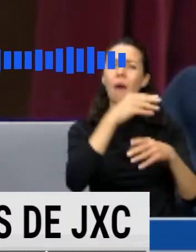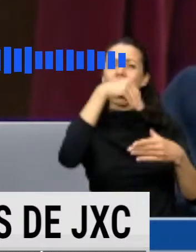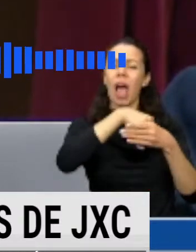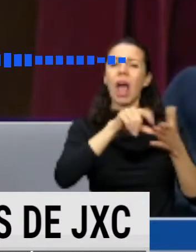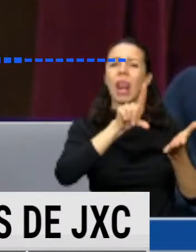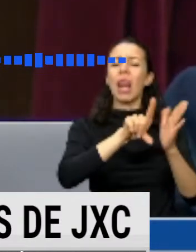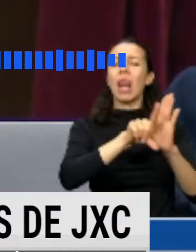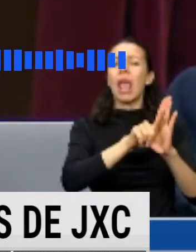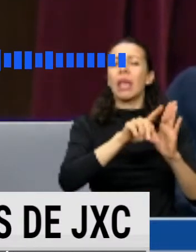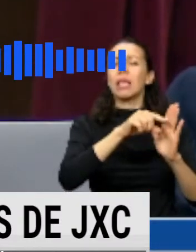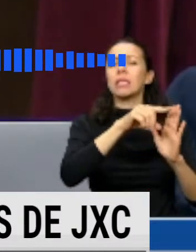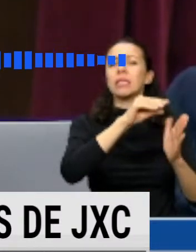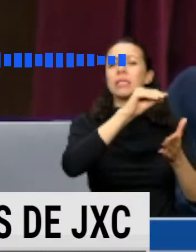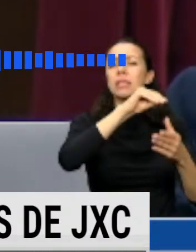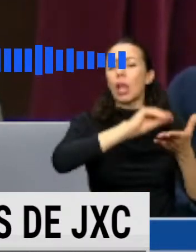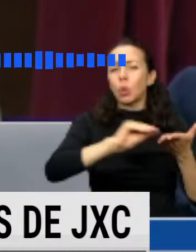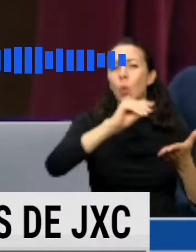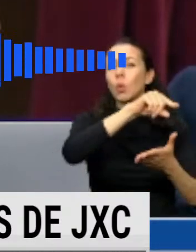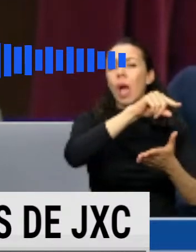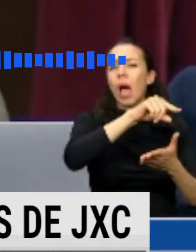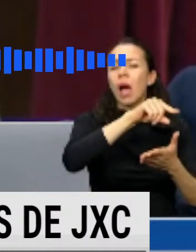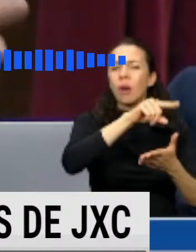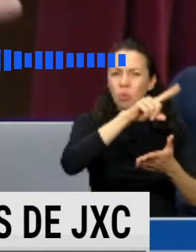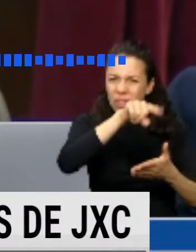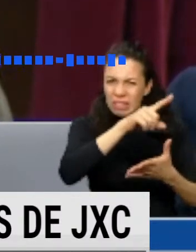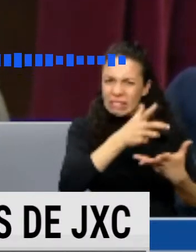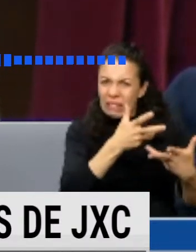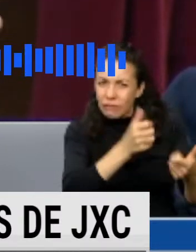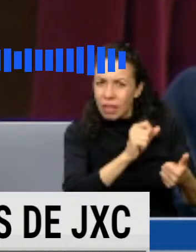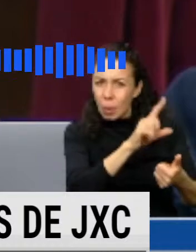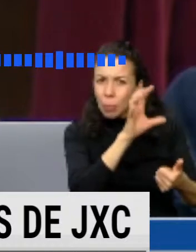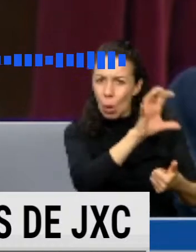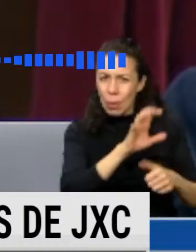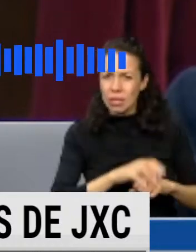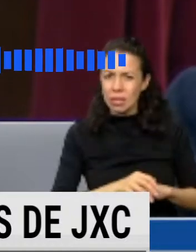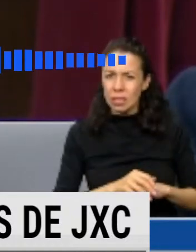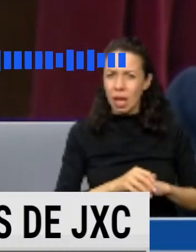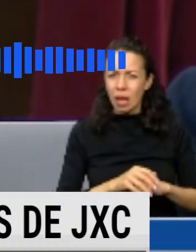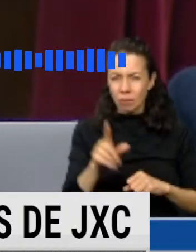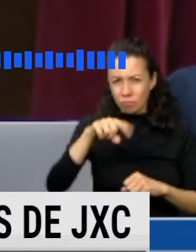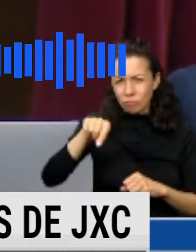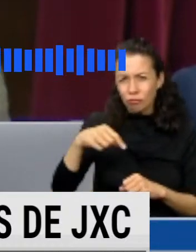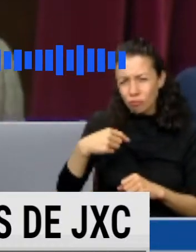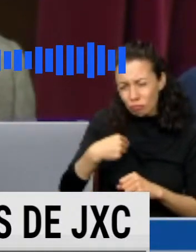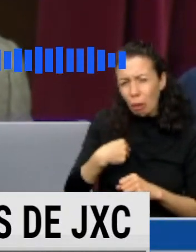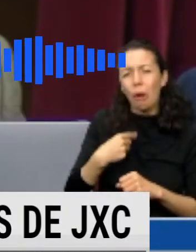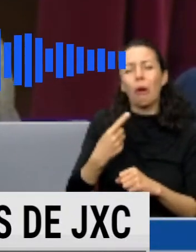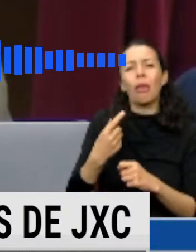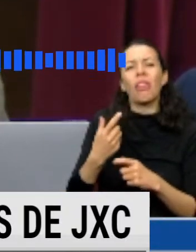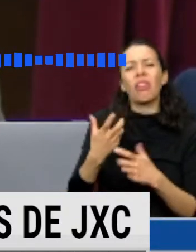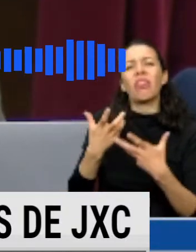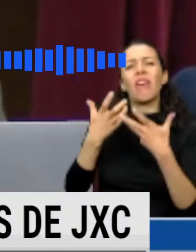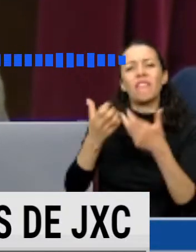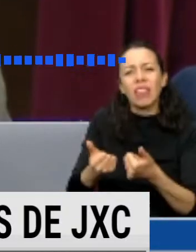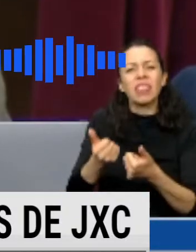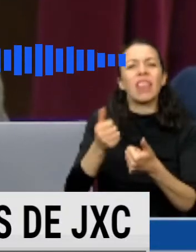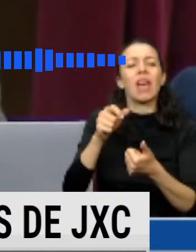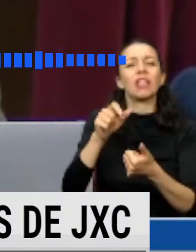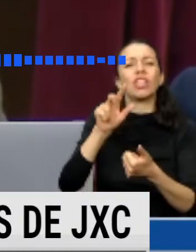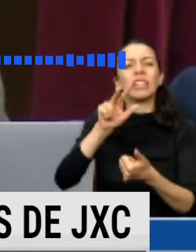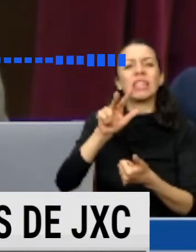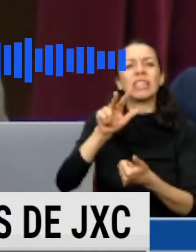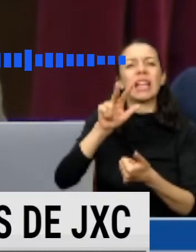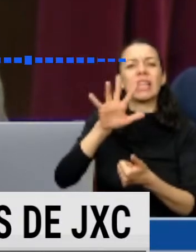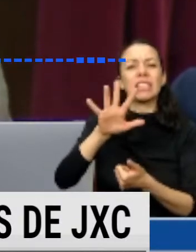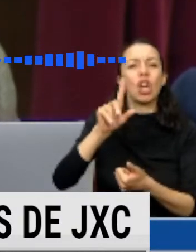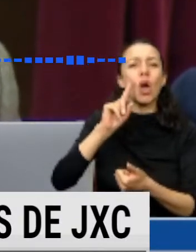el Congreso, fui uno de los únicos legisladores que hablé y dije con claridad la consecuencia que voy a tener esto, pero no porque yo sea divino de la